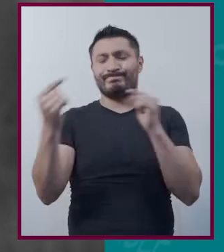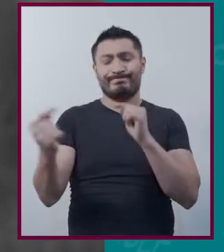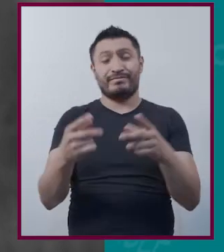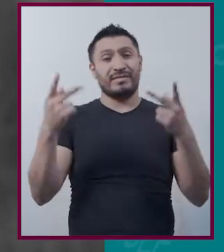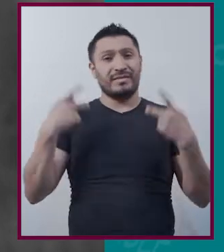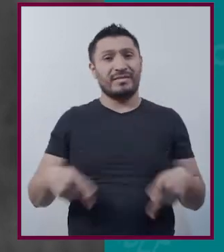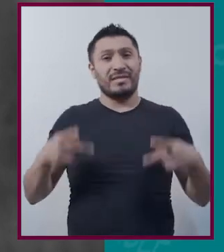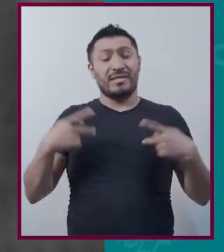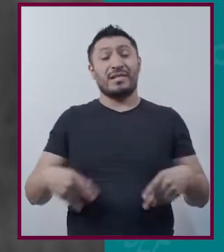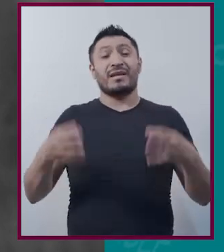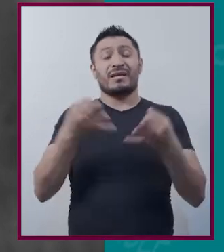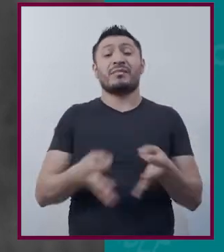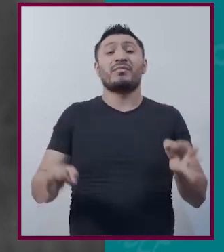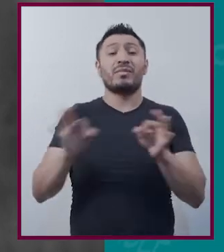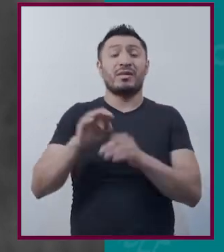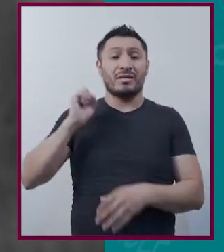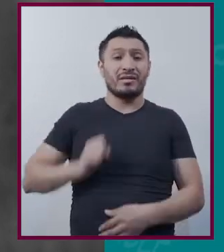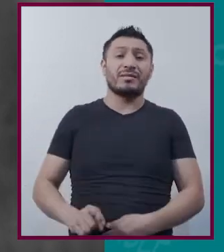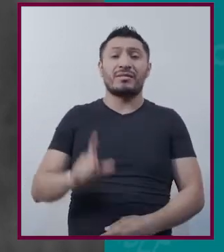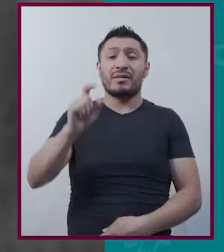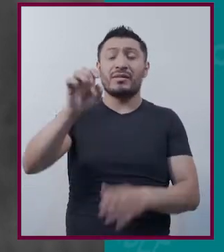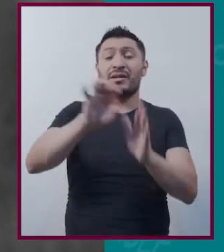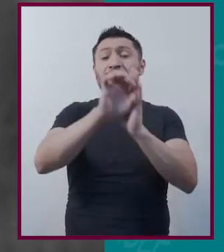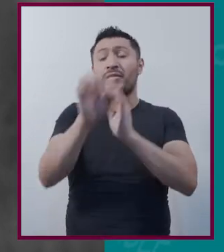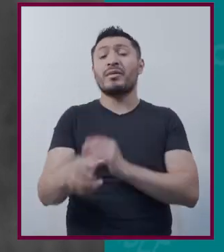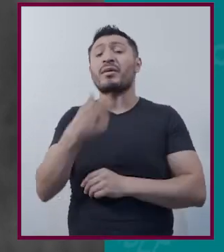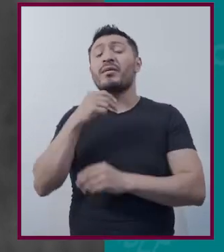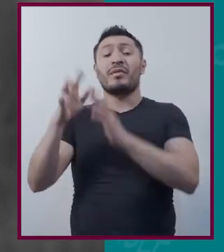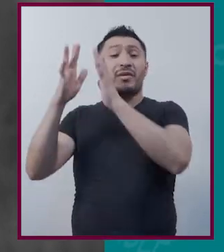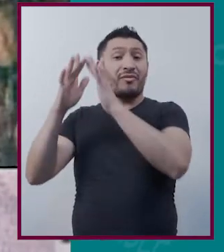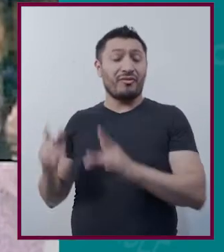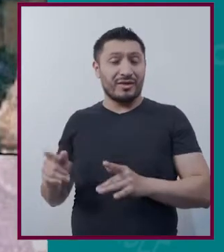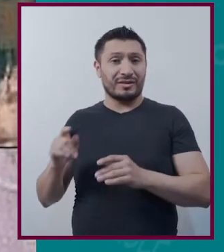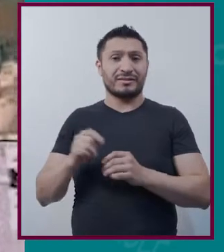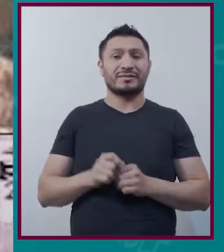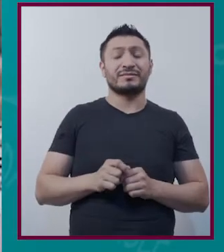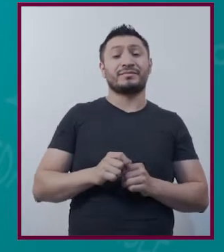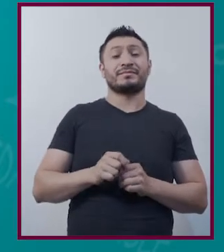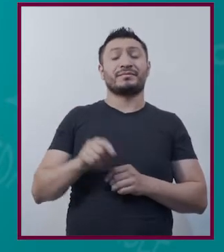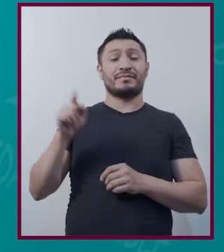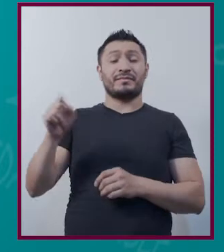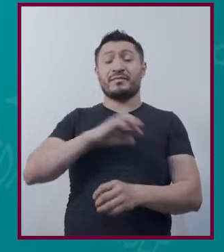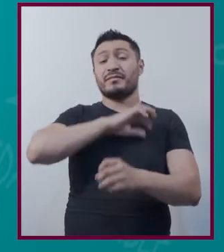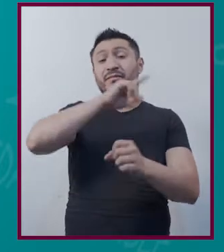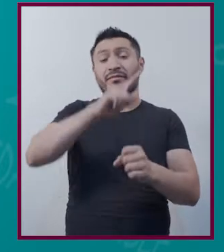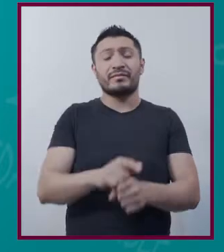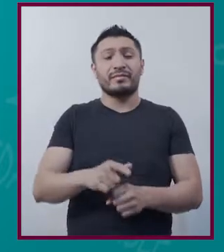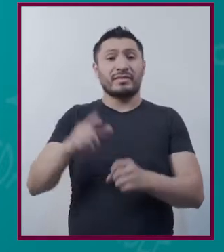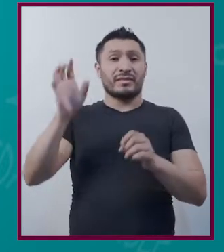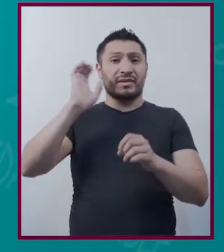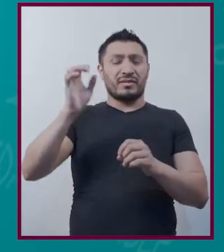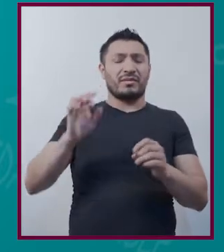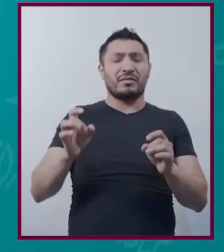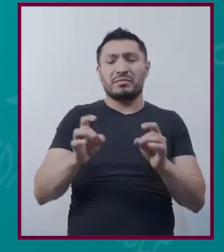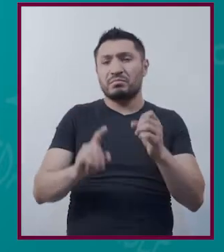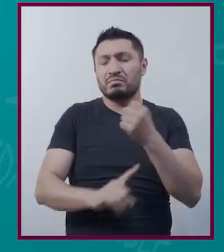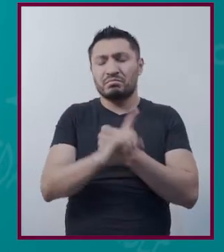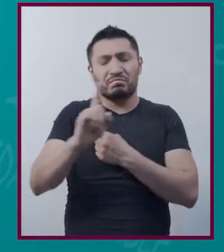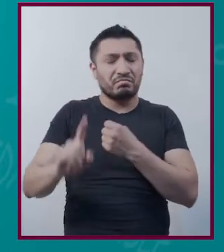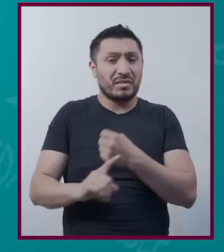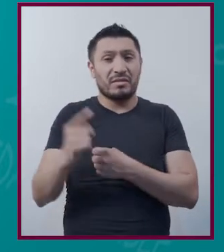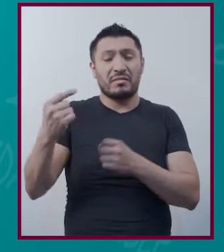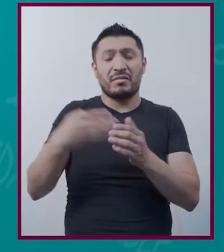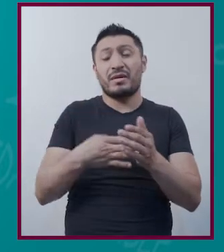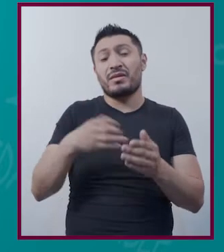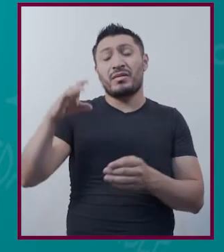grandes pensadores del siglo XX, como el francés Jacques Derrida, especialmente a la luz de los conflictos acontecidos en los años